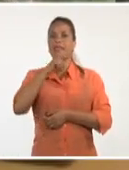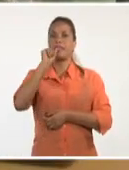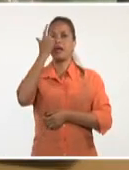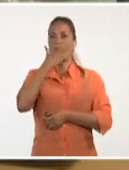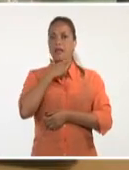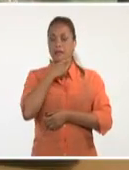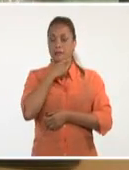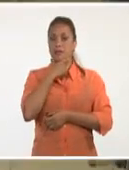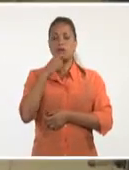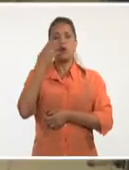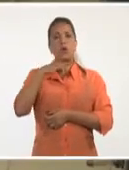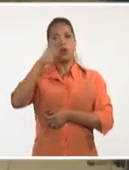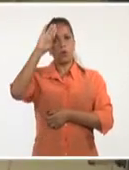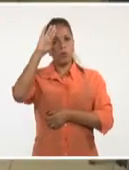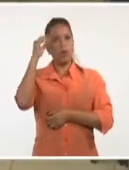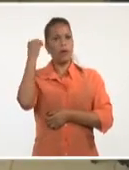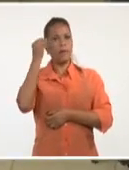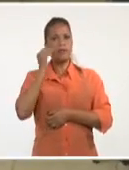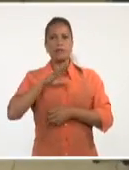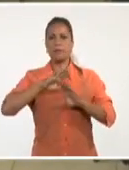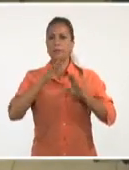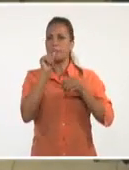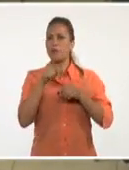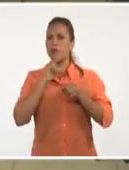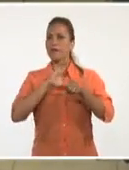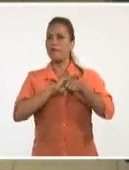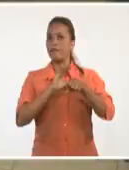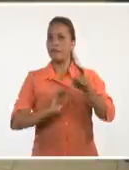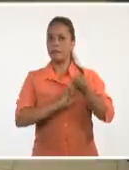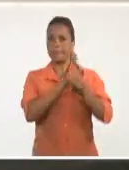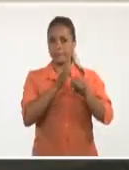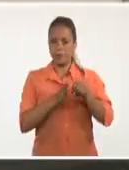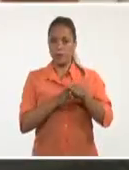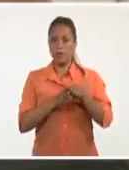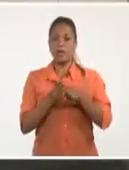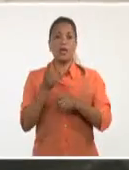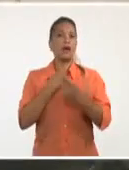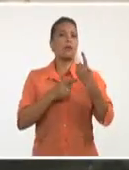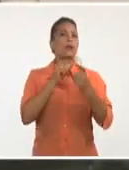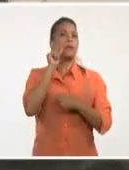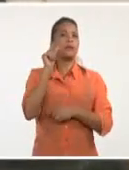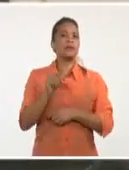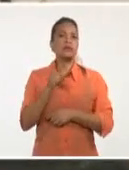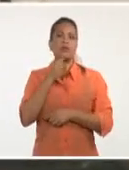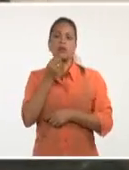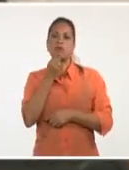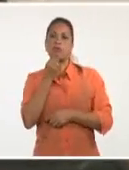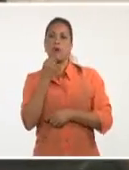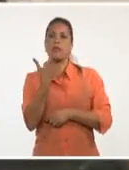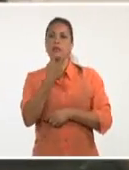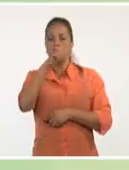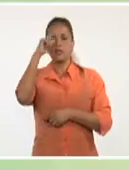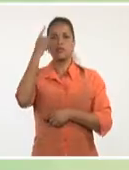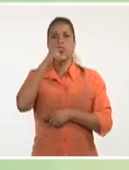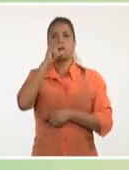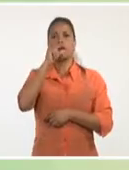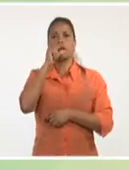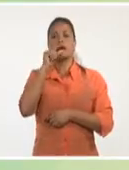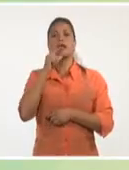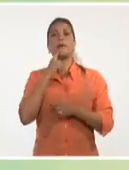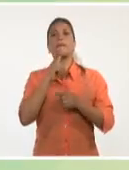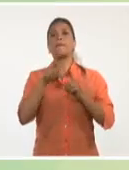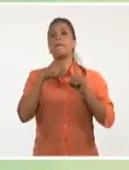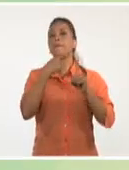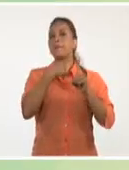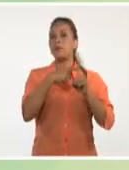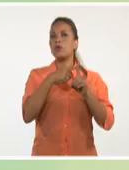los convalecientes de COVID. Según explicó el doctor Raudel, los que no puedan usar Soberana Plus por criterio de exclusión llevarán en su